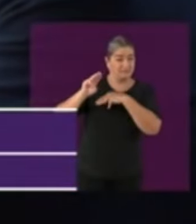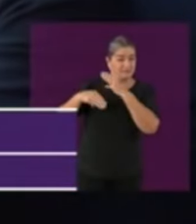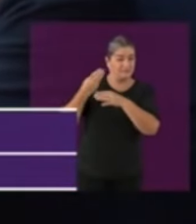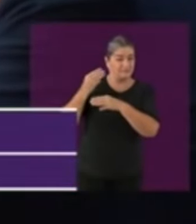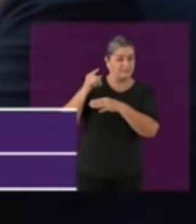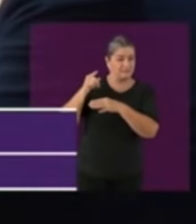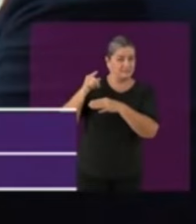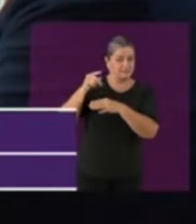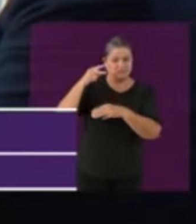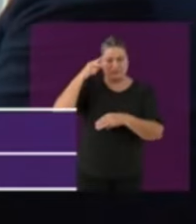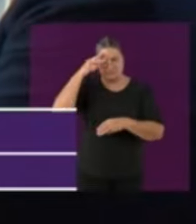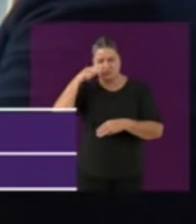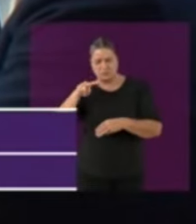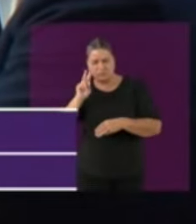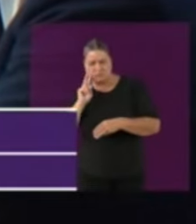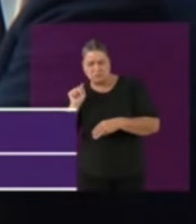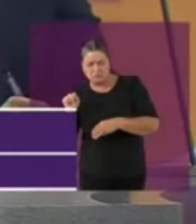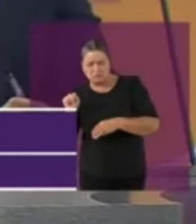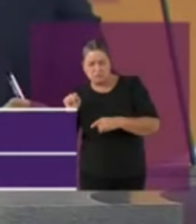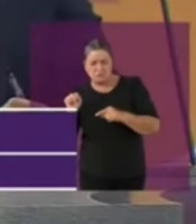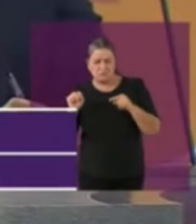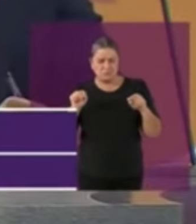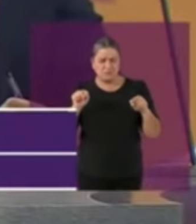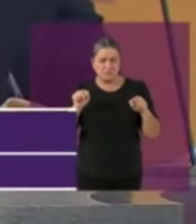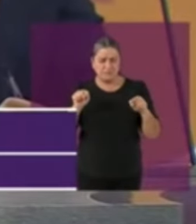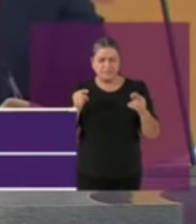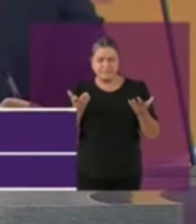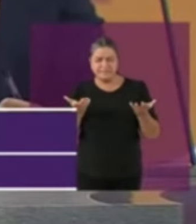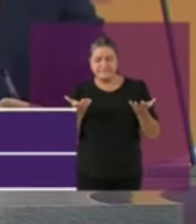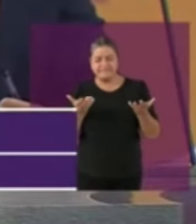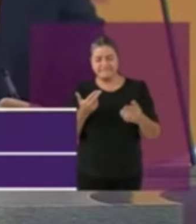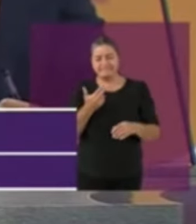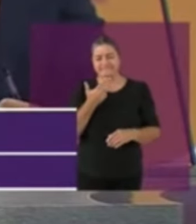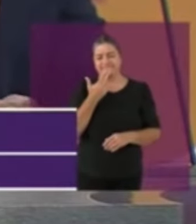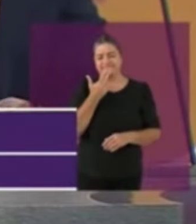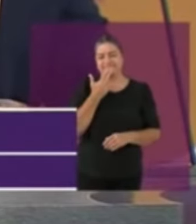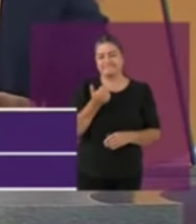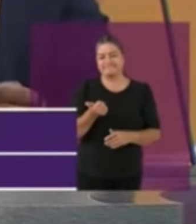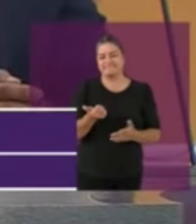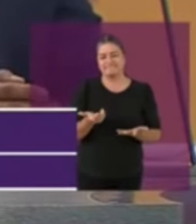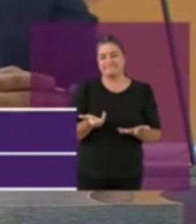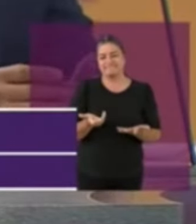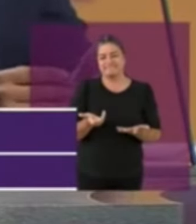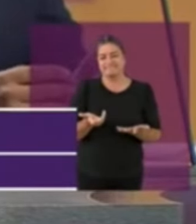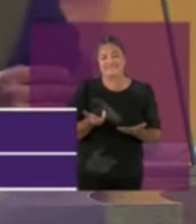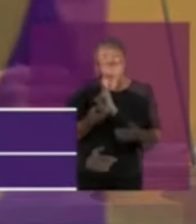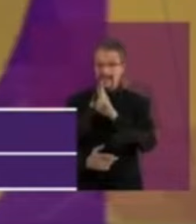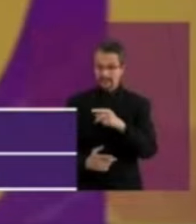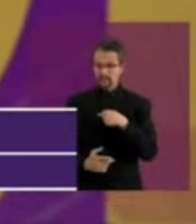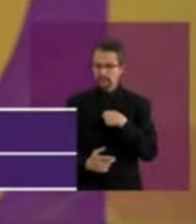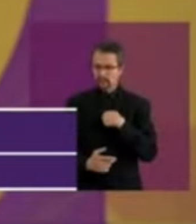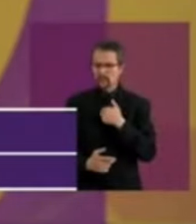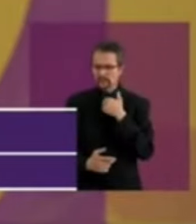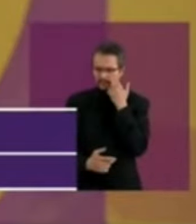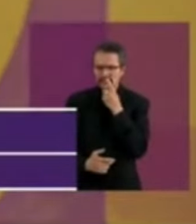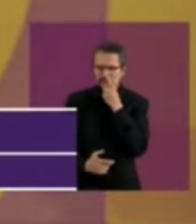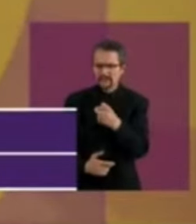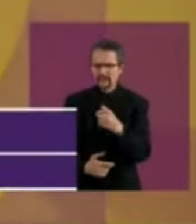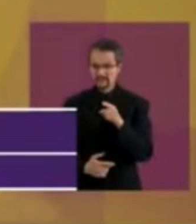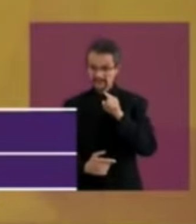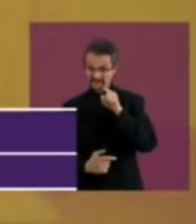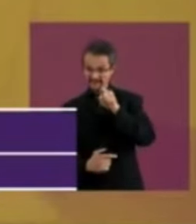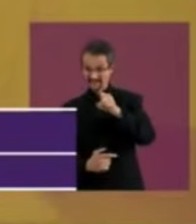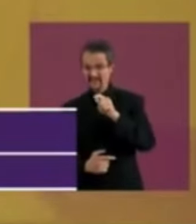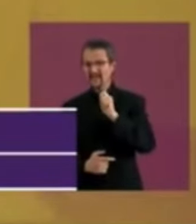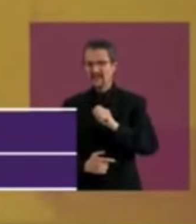mujeres salud en fin Eh Pues para eso están los debates para poder poner frente a la población